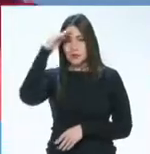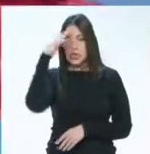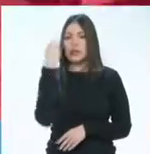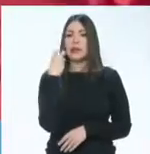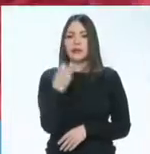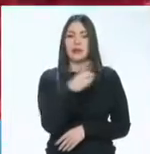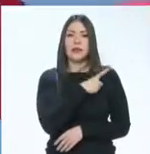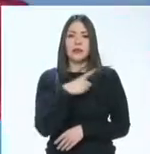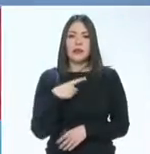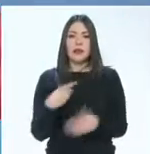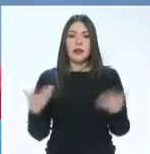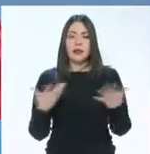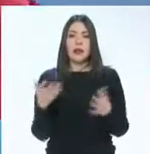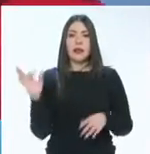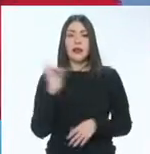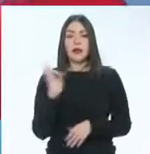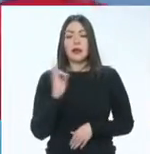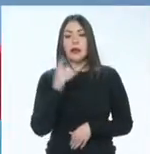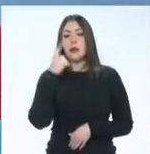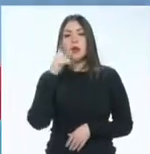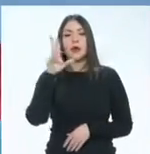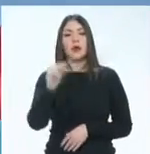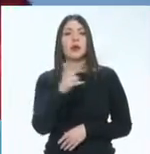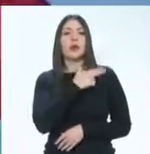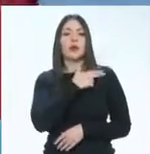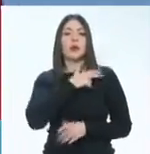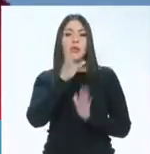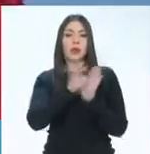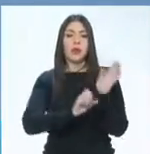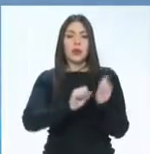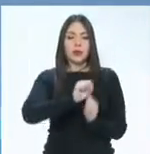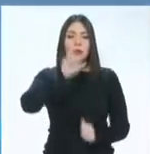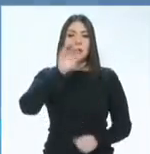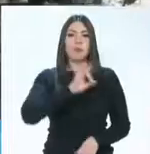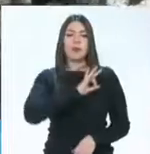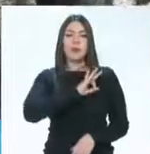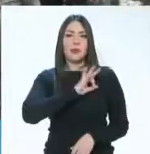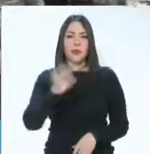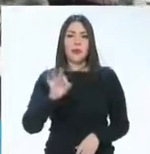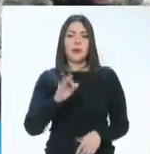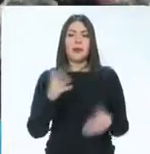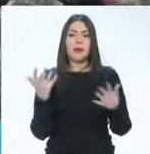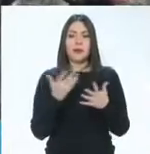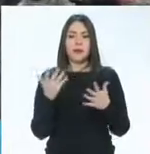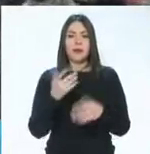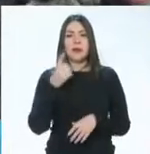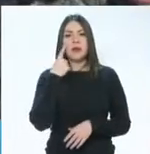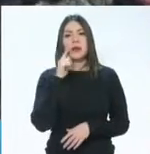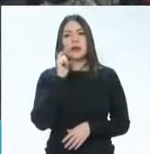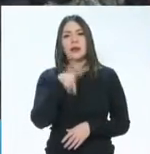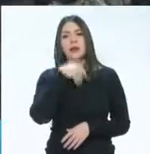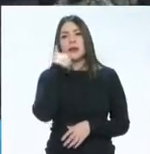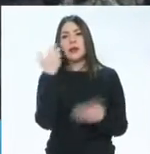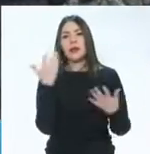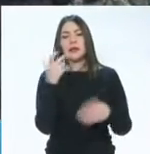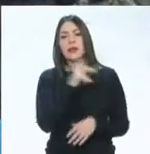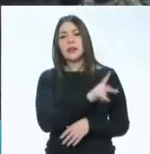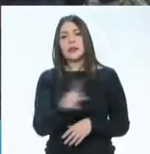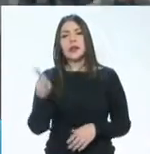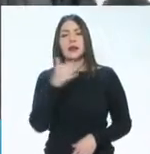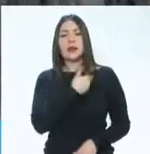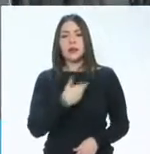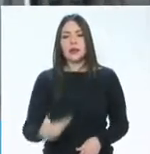camino para que sin lastimar la Constitución se pudiera crear lo que quiere crear el